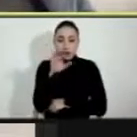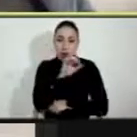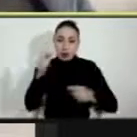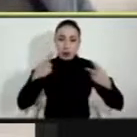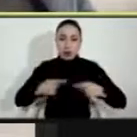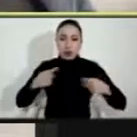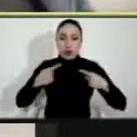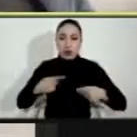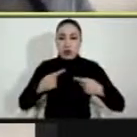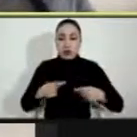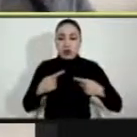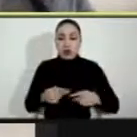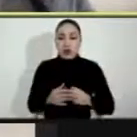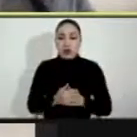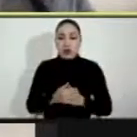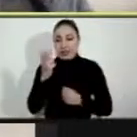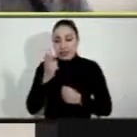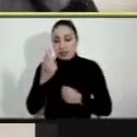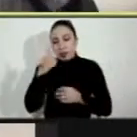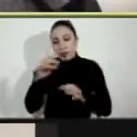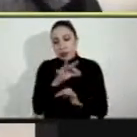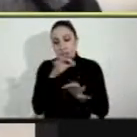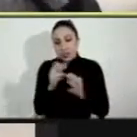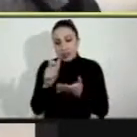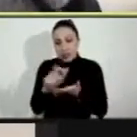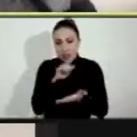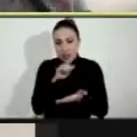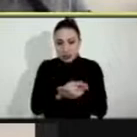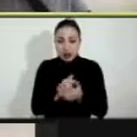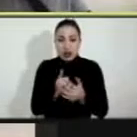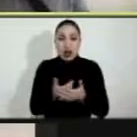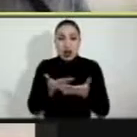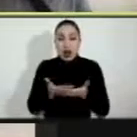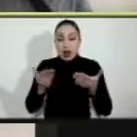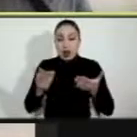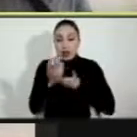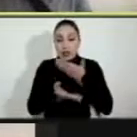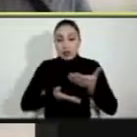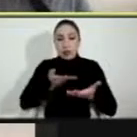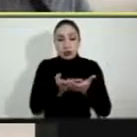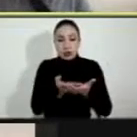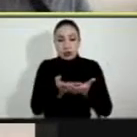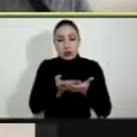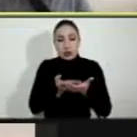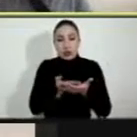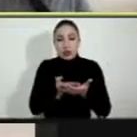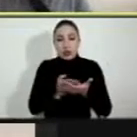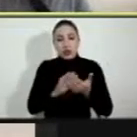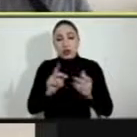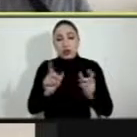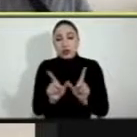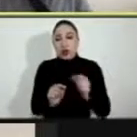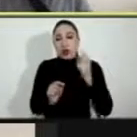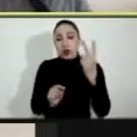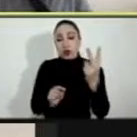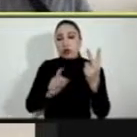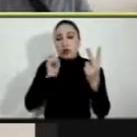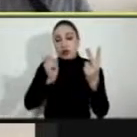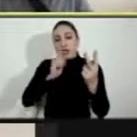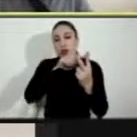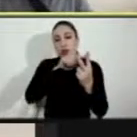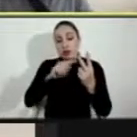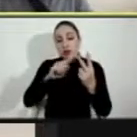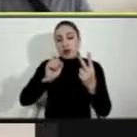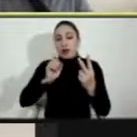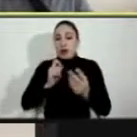de esta ley. Al respecto, el punto de acuerdo originalmente enfocaba los esfuerzos a la localización de personas